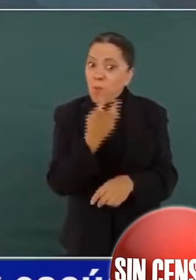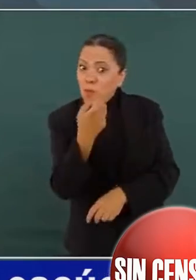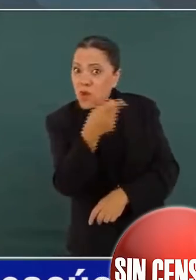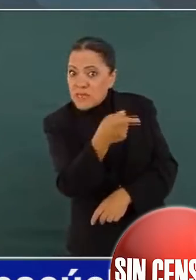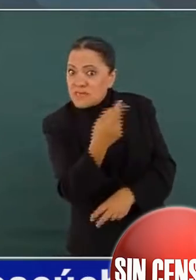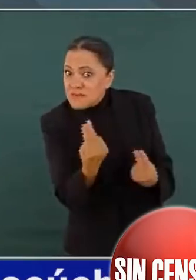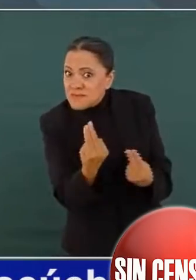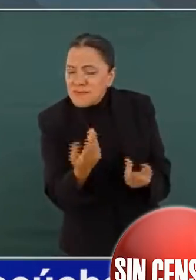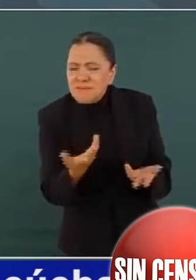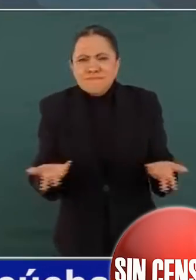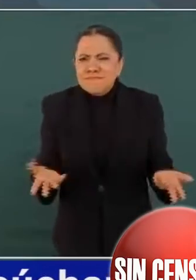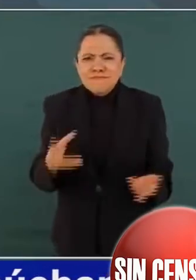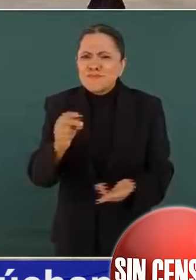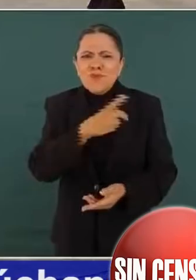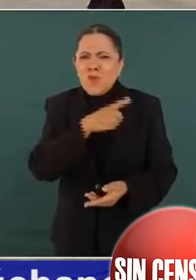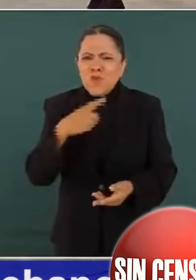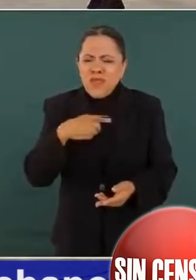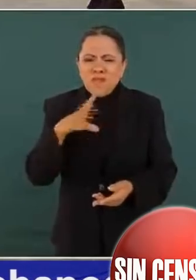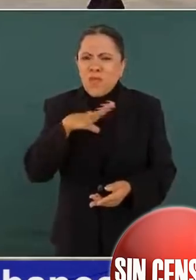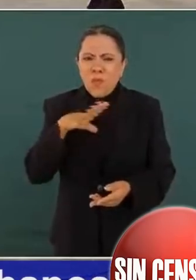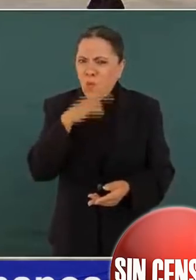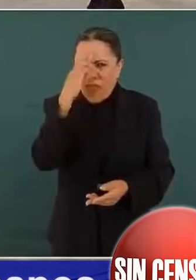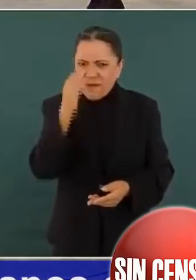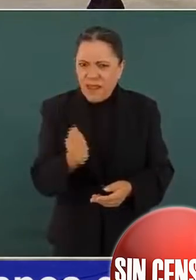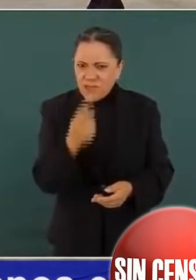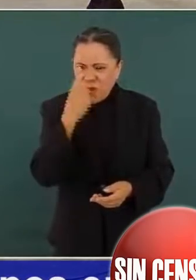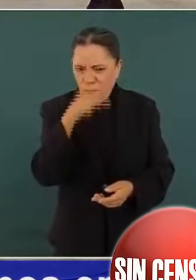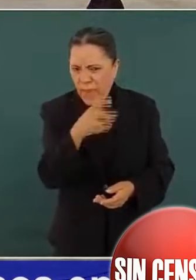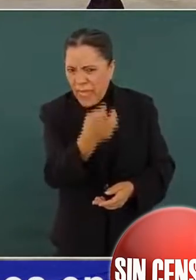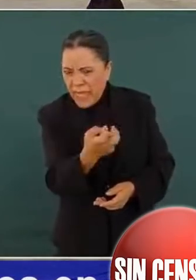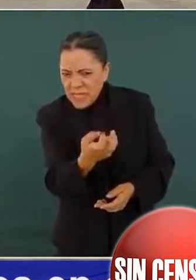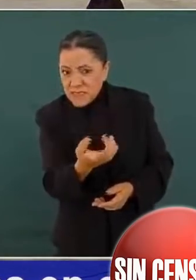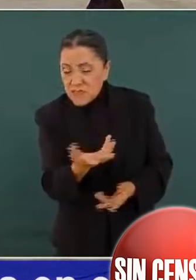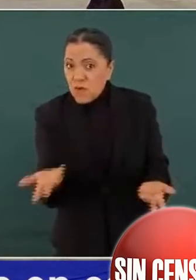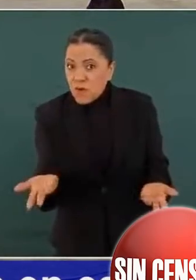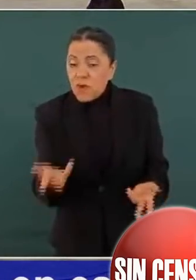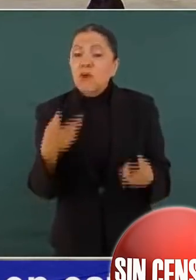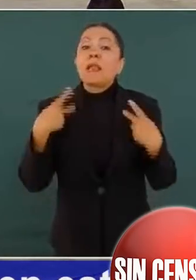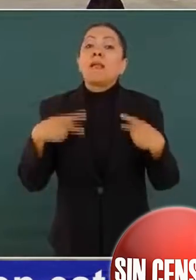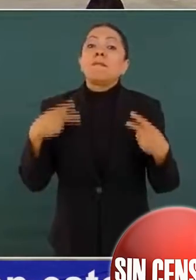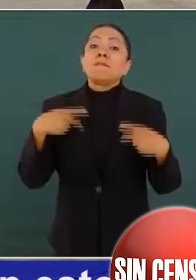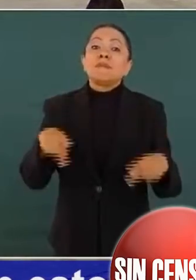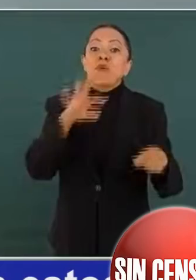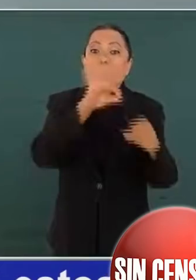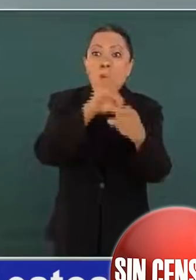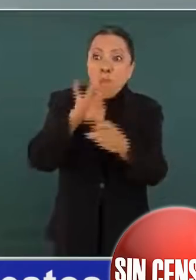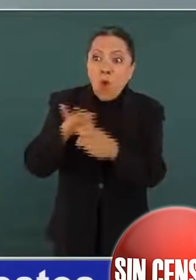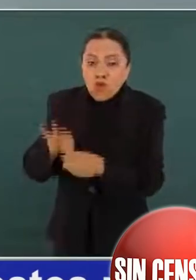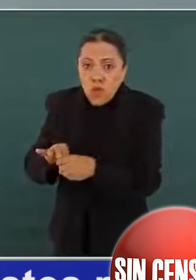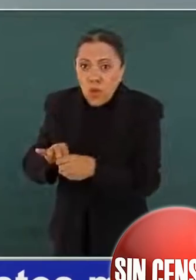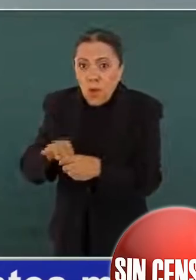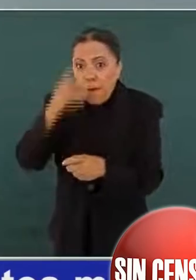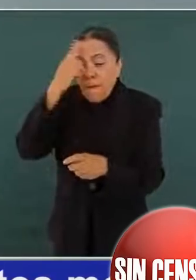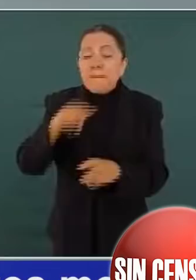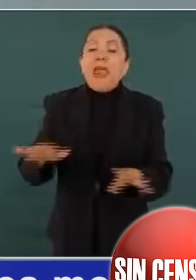no tiene una razón de ser. Además, la gente votó por un cambio.